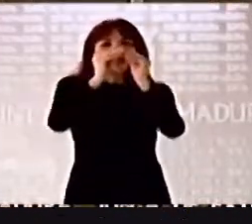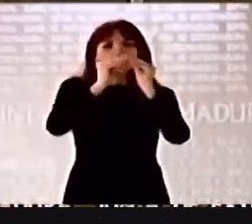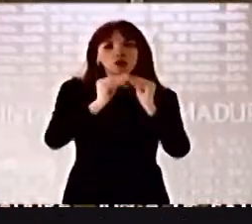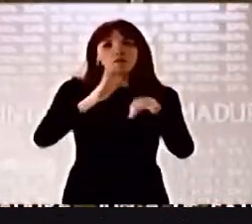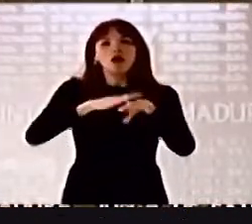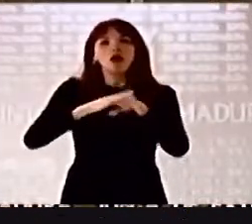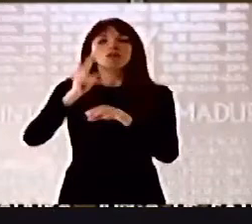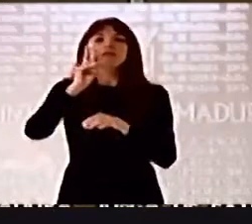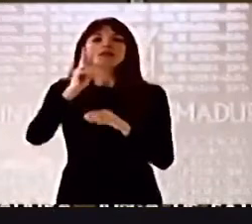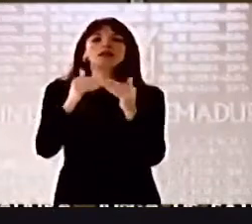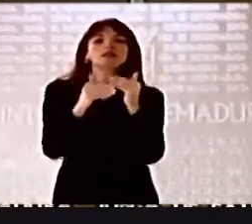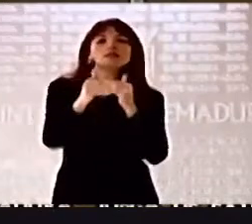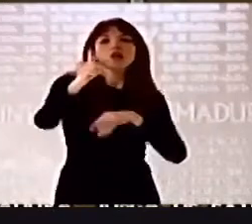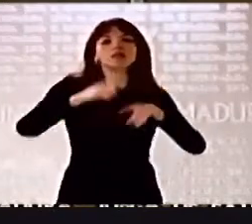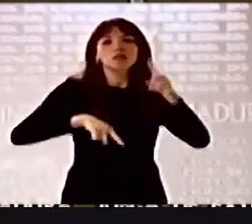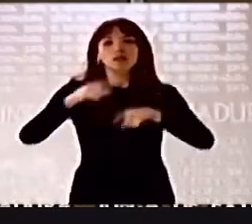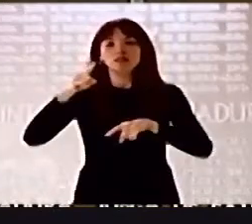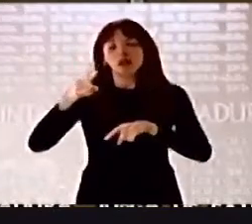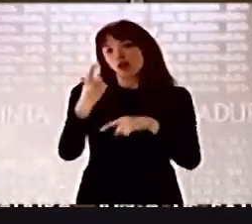de necesidad, pero vamos,